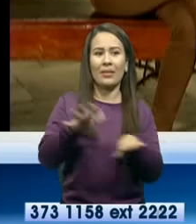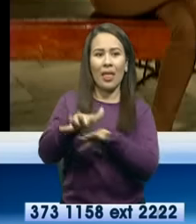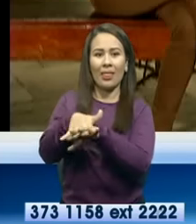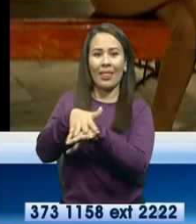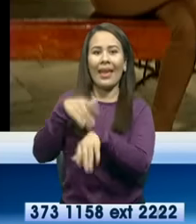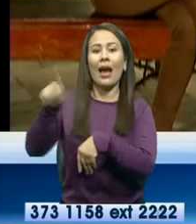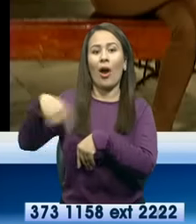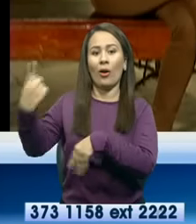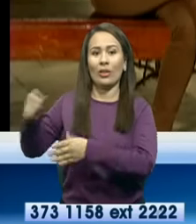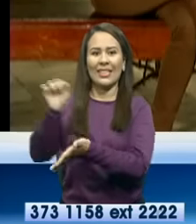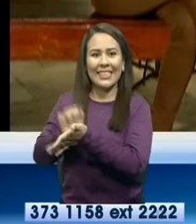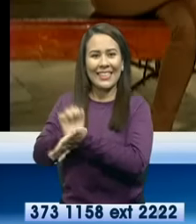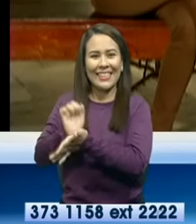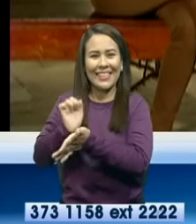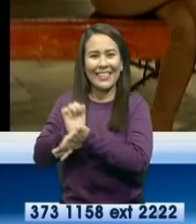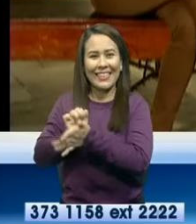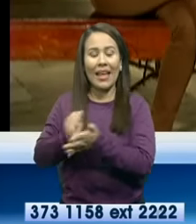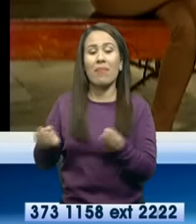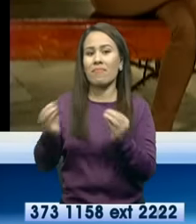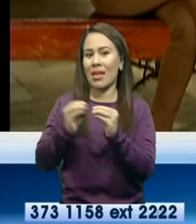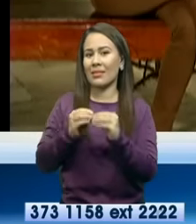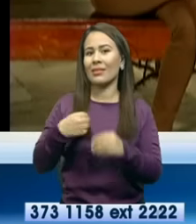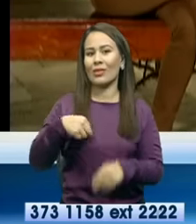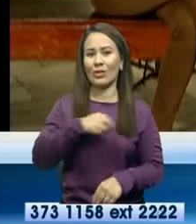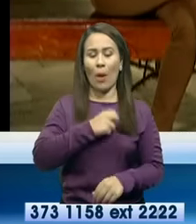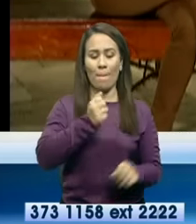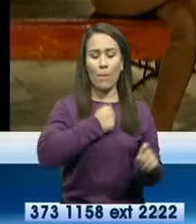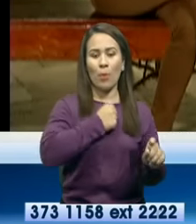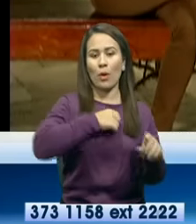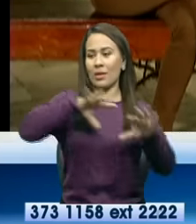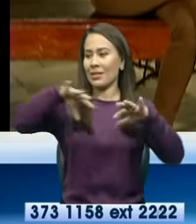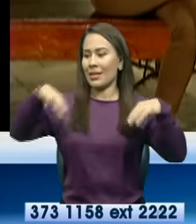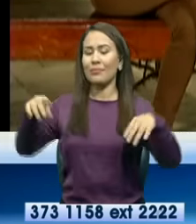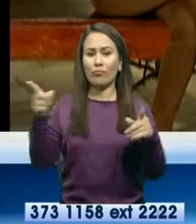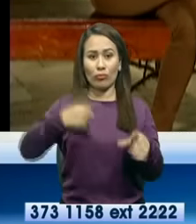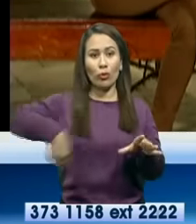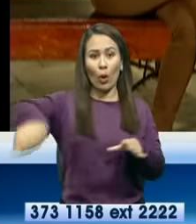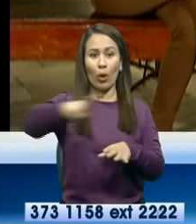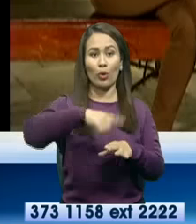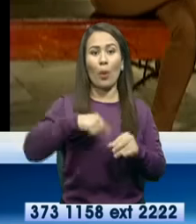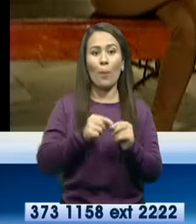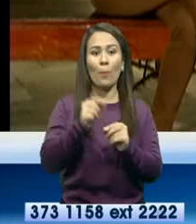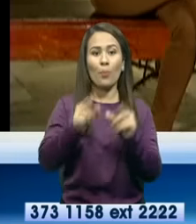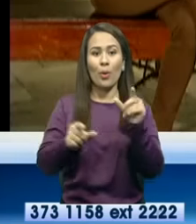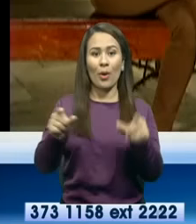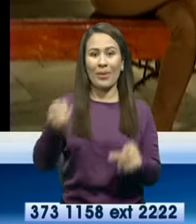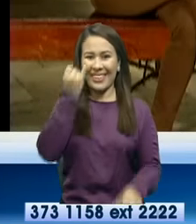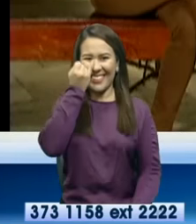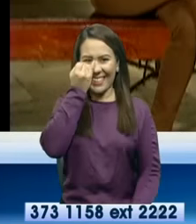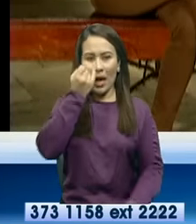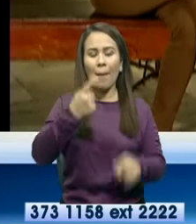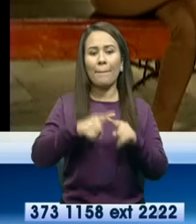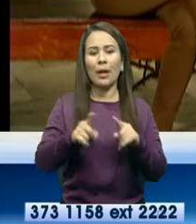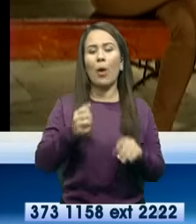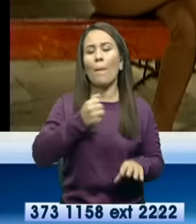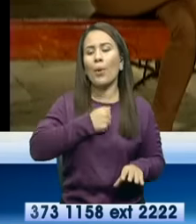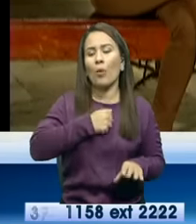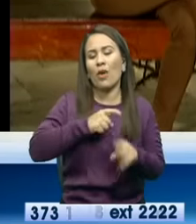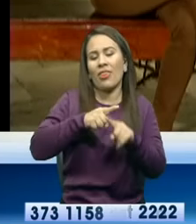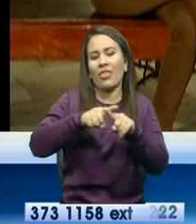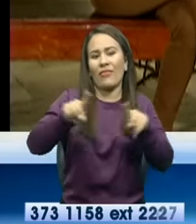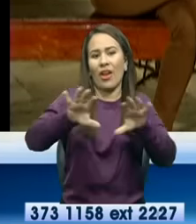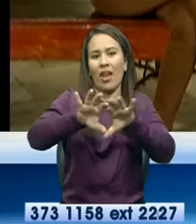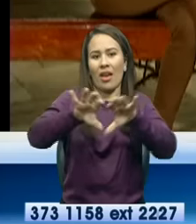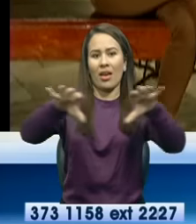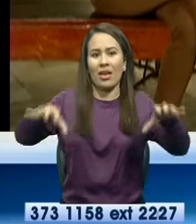a pesar de ser pueblos indígenas, pero también tenemos nuestras propias formas de bailar,